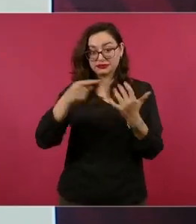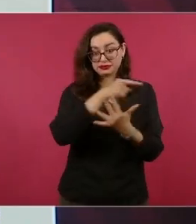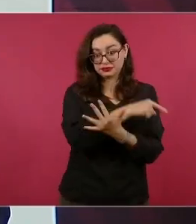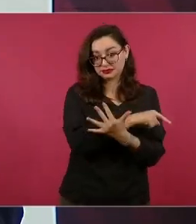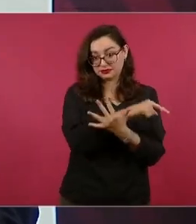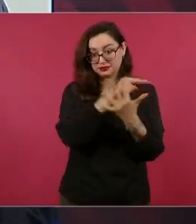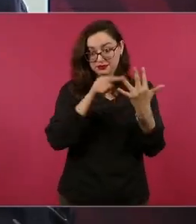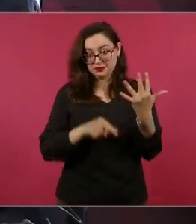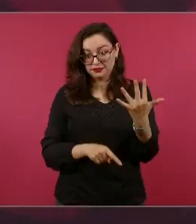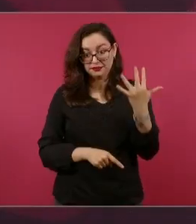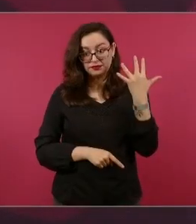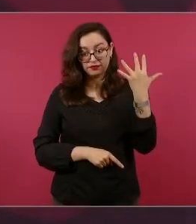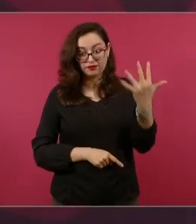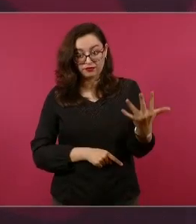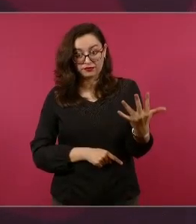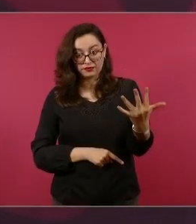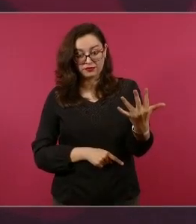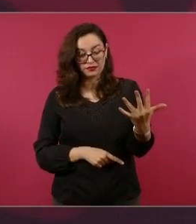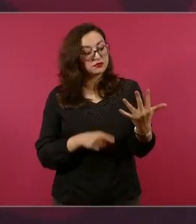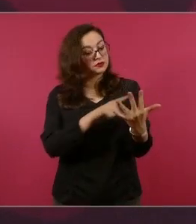mucha experiencia,